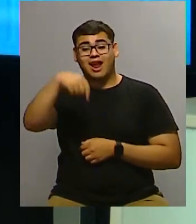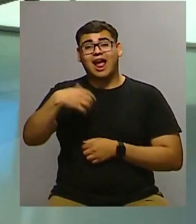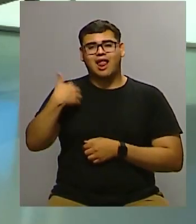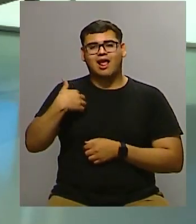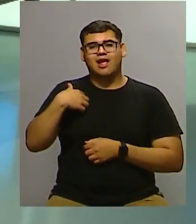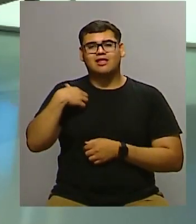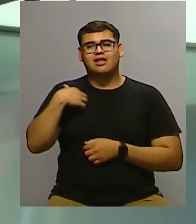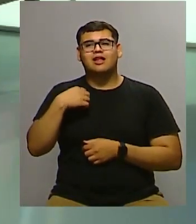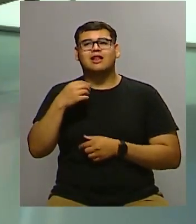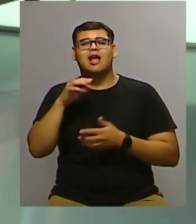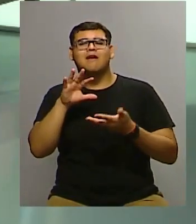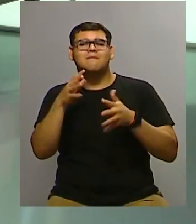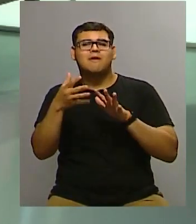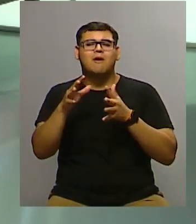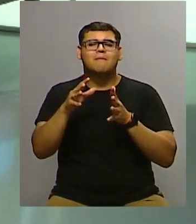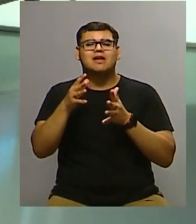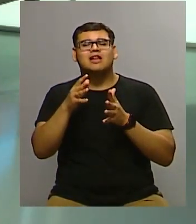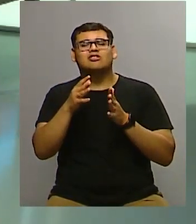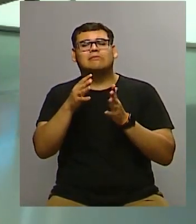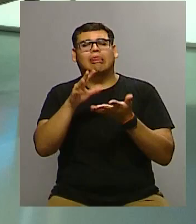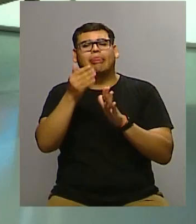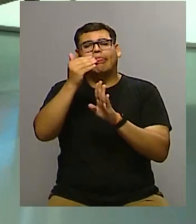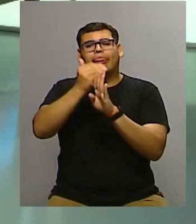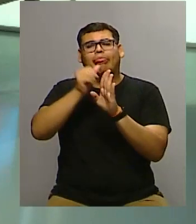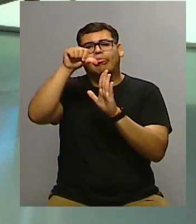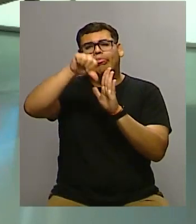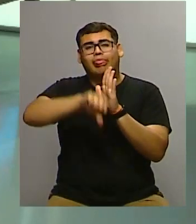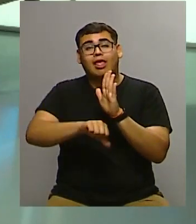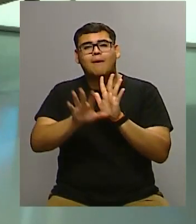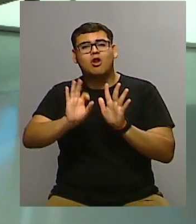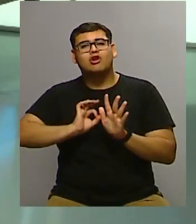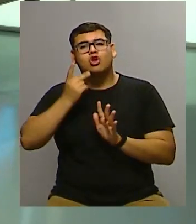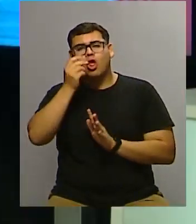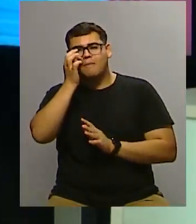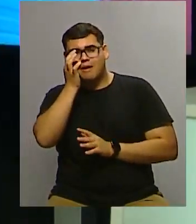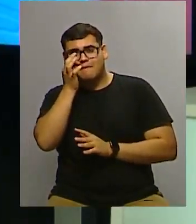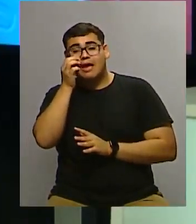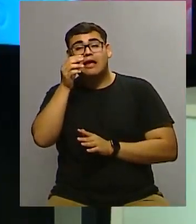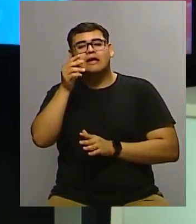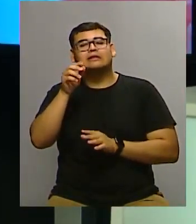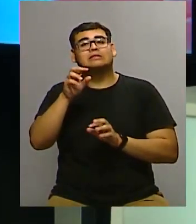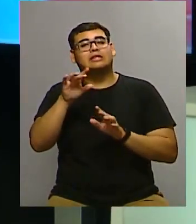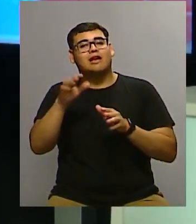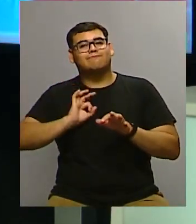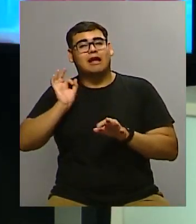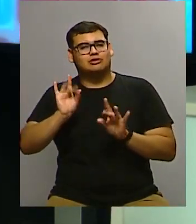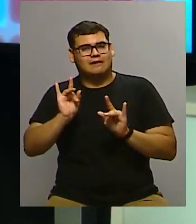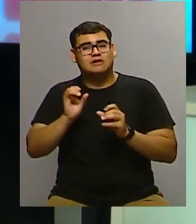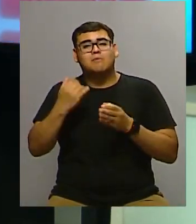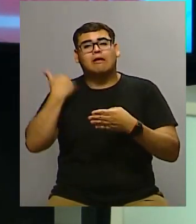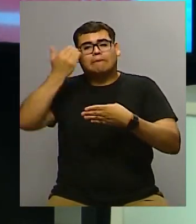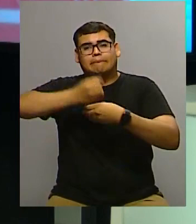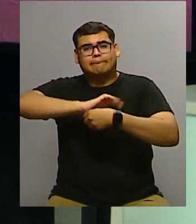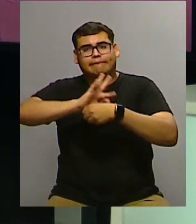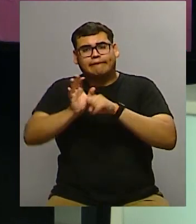venía con números hacia abajo. El 2020 fue un año muy particular, tema de quedarnos en casa, pandemia de por medio. Ese